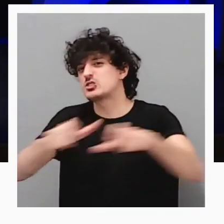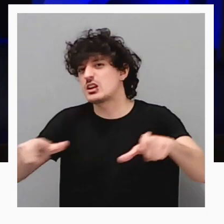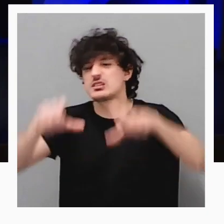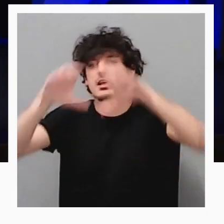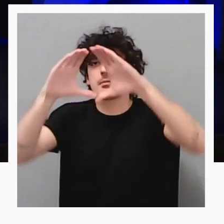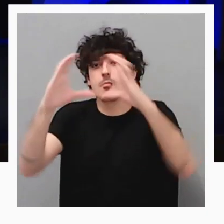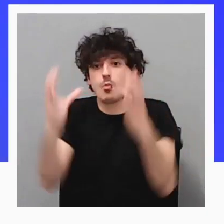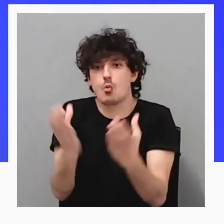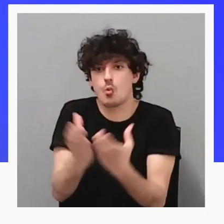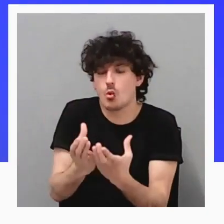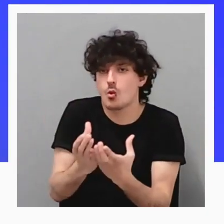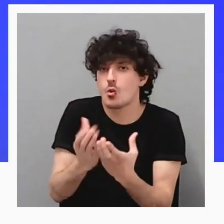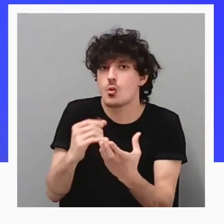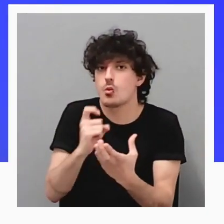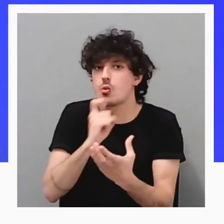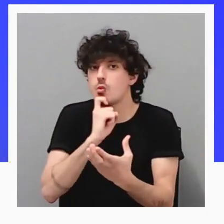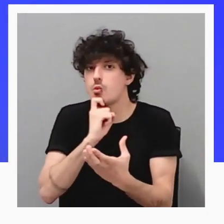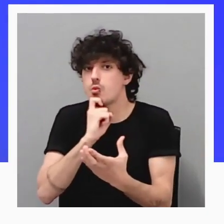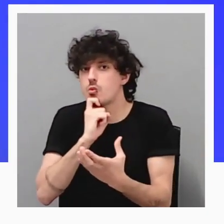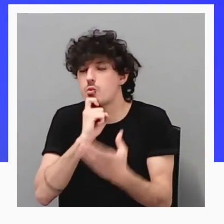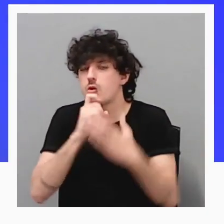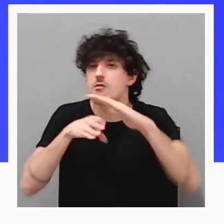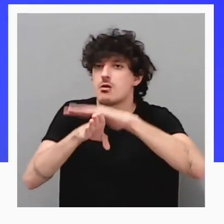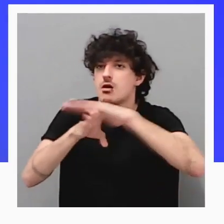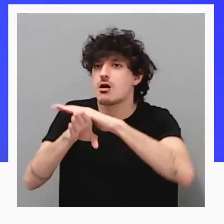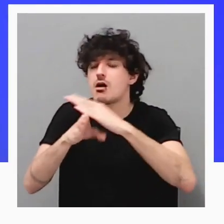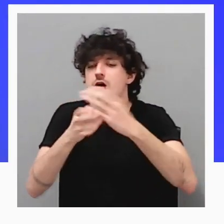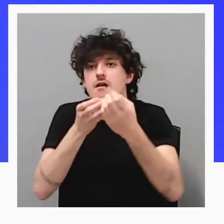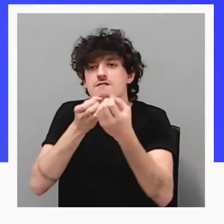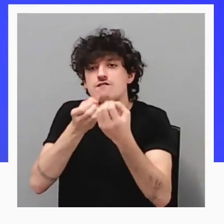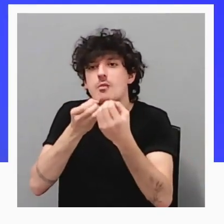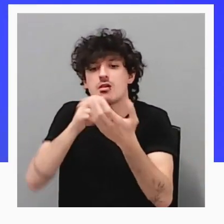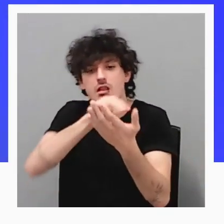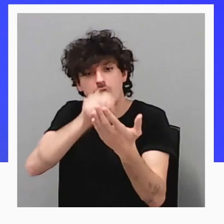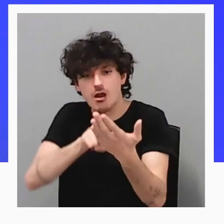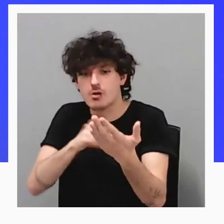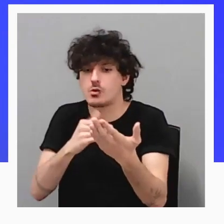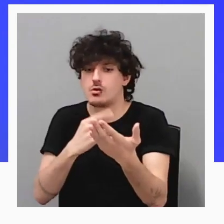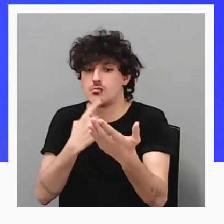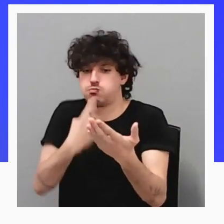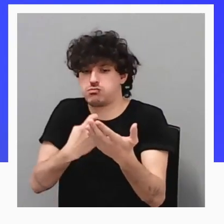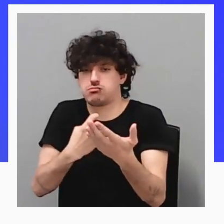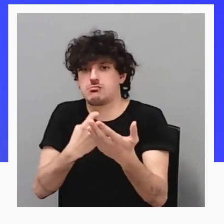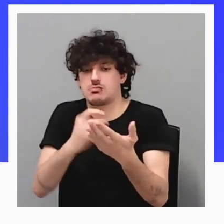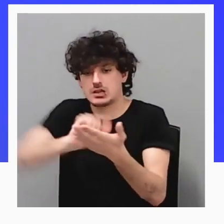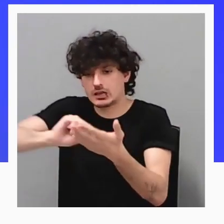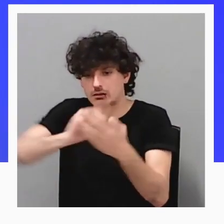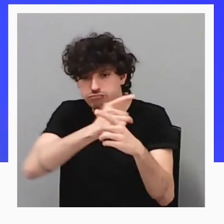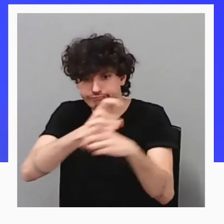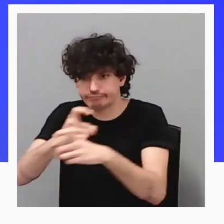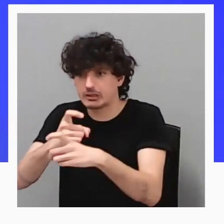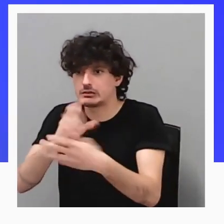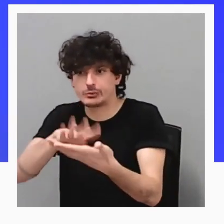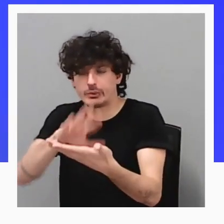tienen dificultades en acceder a la información a través de la lectura, la escrita o la habla.